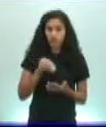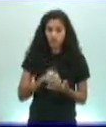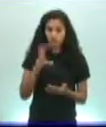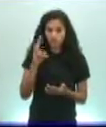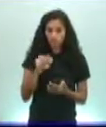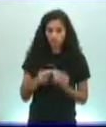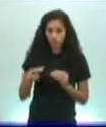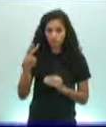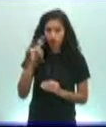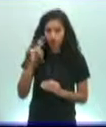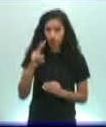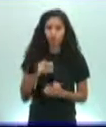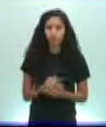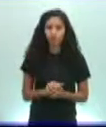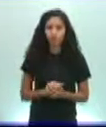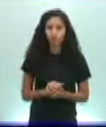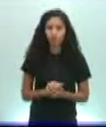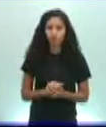cuadrado.